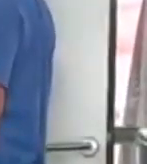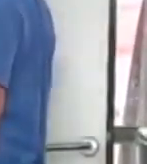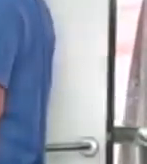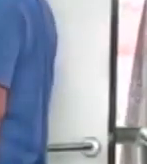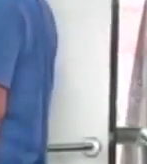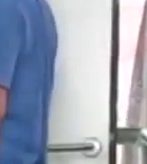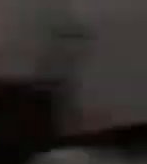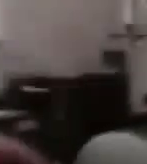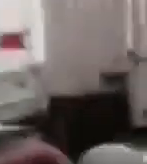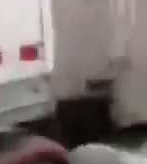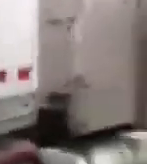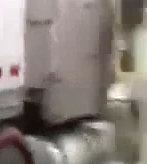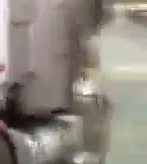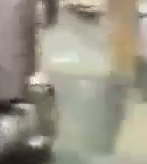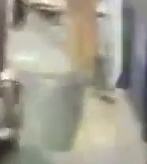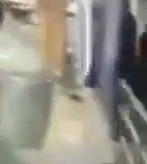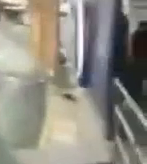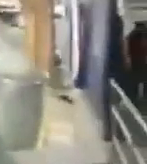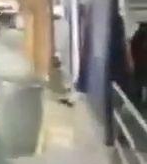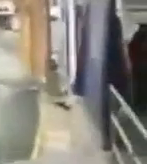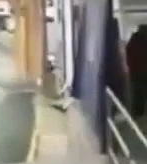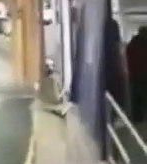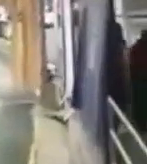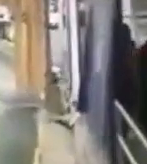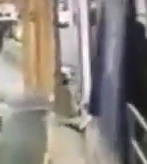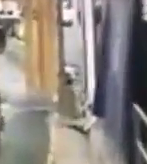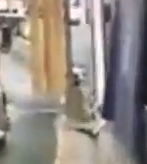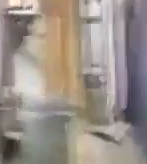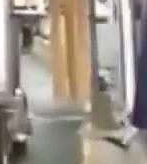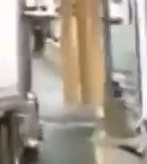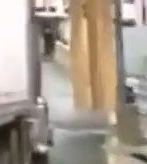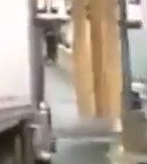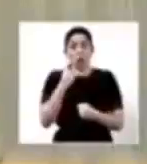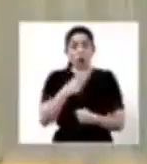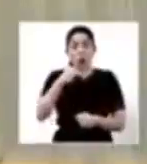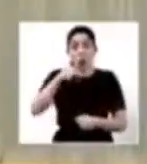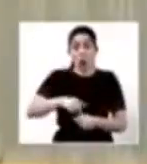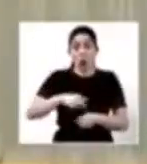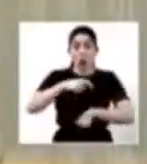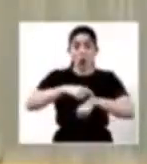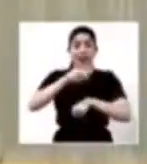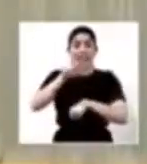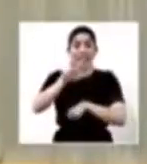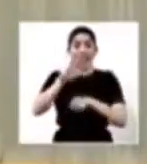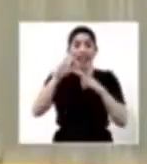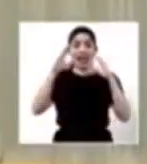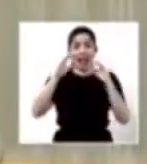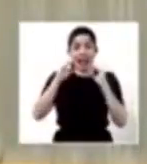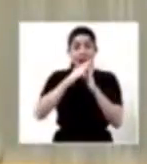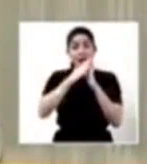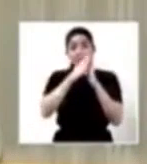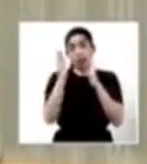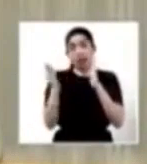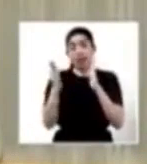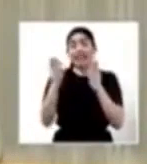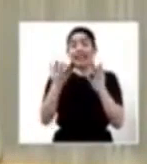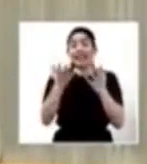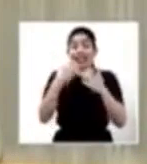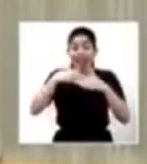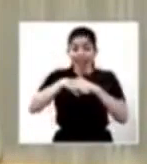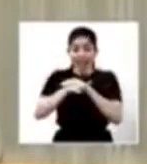oficiales al no dejarles ingresar a suelo costarricense. A partir de hoy a las 3 de la tarde será requisito de ingreso al país